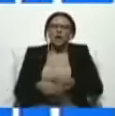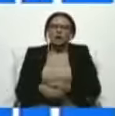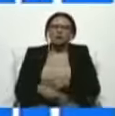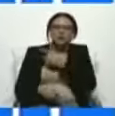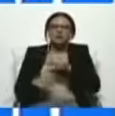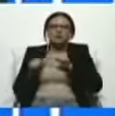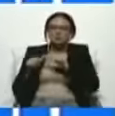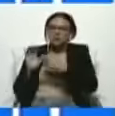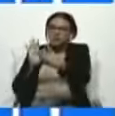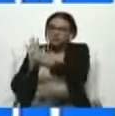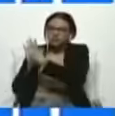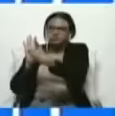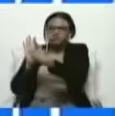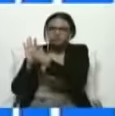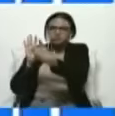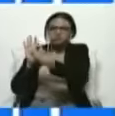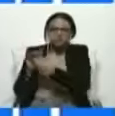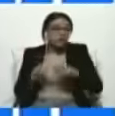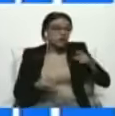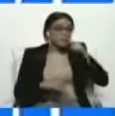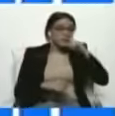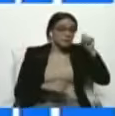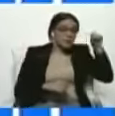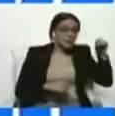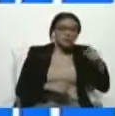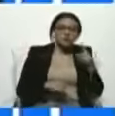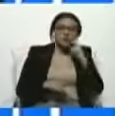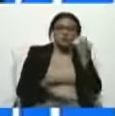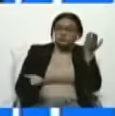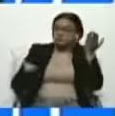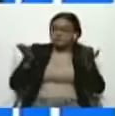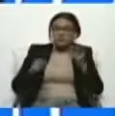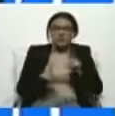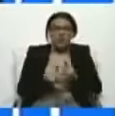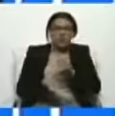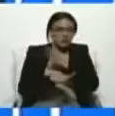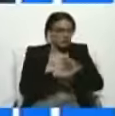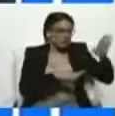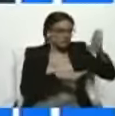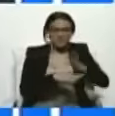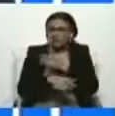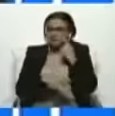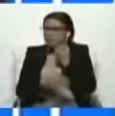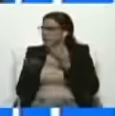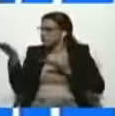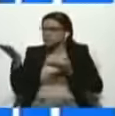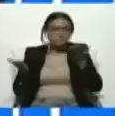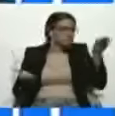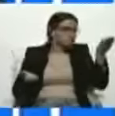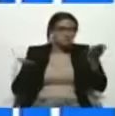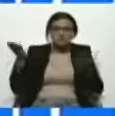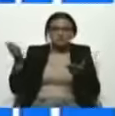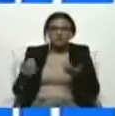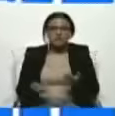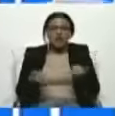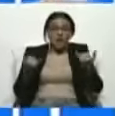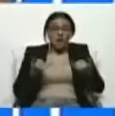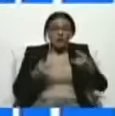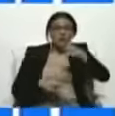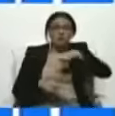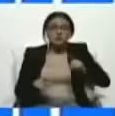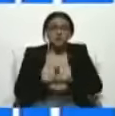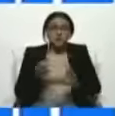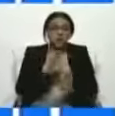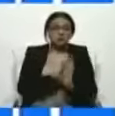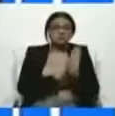estaba lanzando el plan económico que lanzó en 2018, que es el que ha generado la recuperación económica que ahora disfrutamos todos los venezolanos y todas las